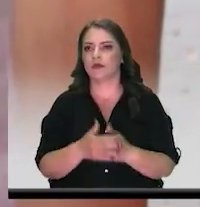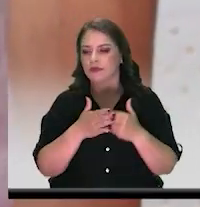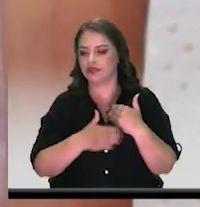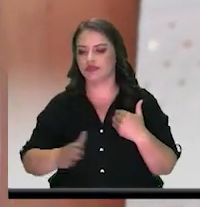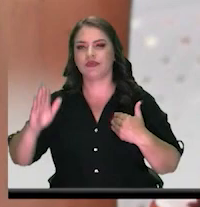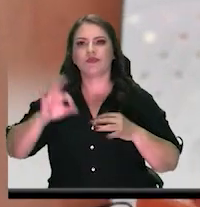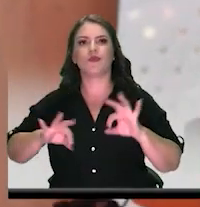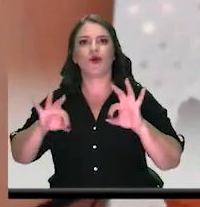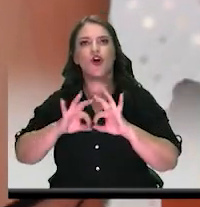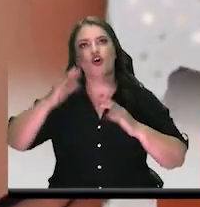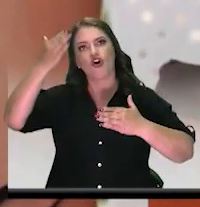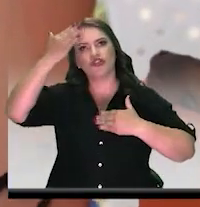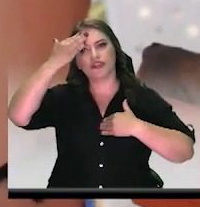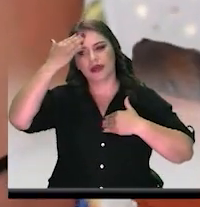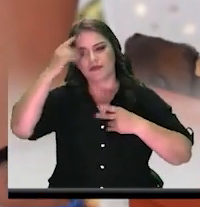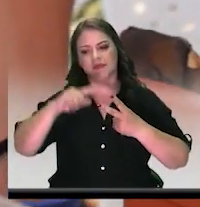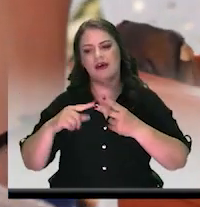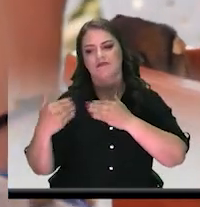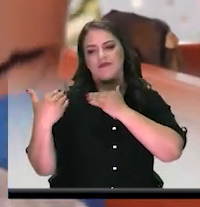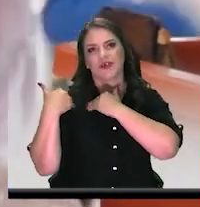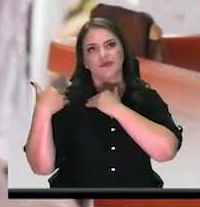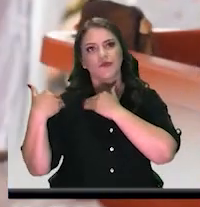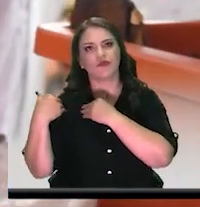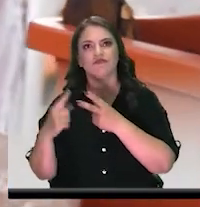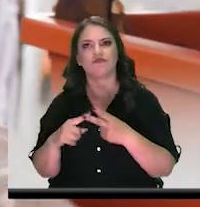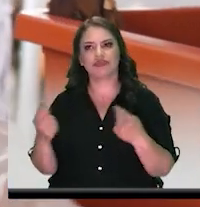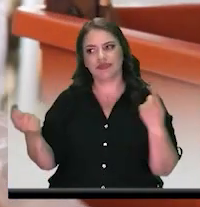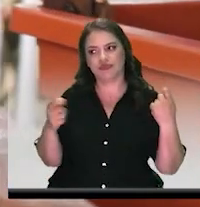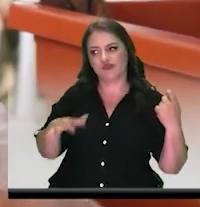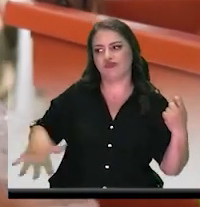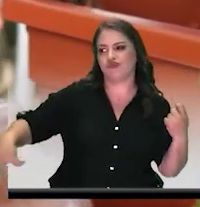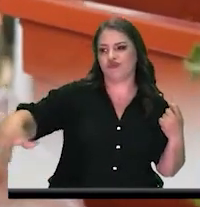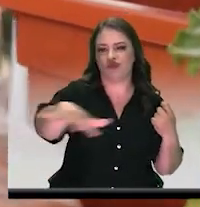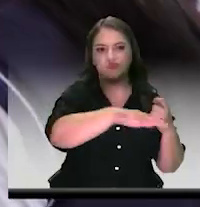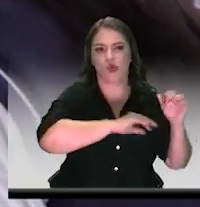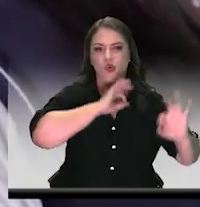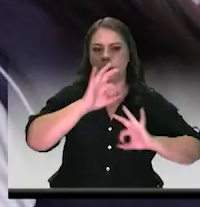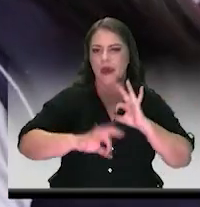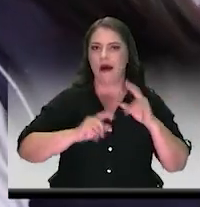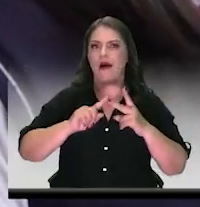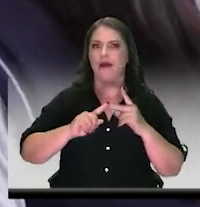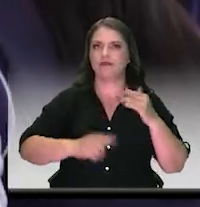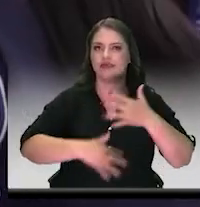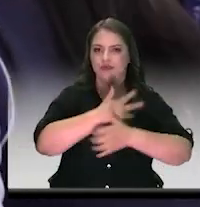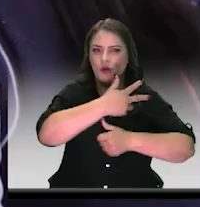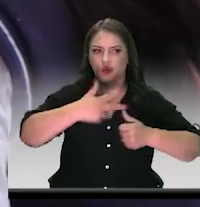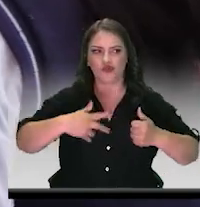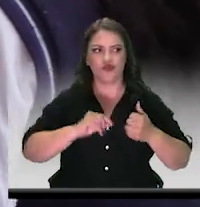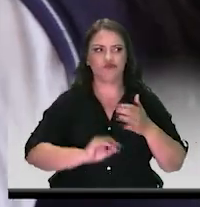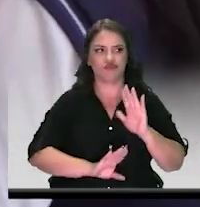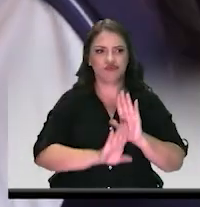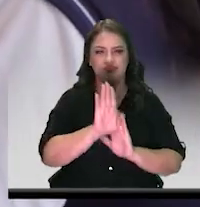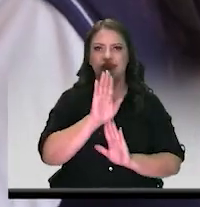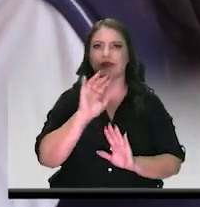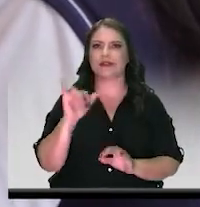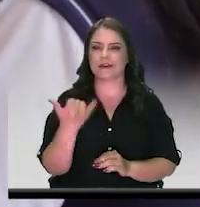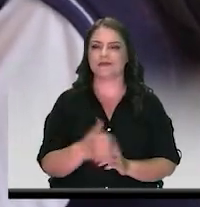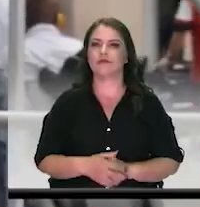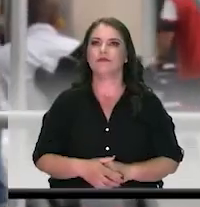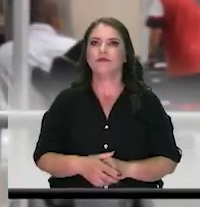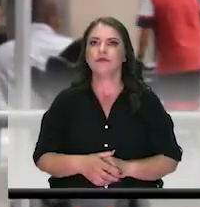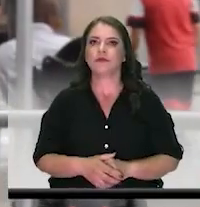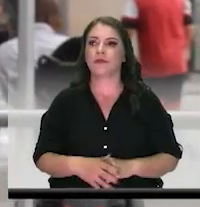y responsablemente en el manejo de su entorno y el desarrollo sostenible de la ciudad. Me pareció una feria